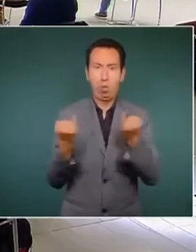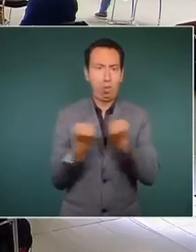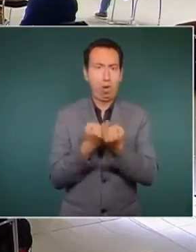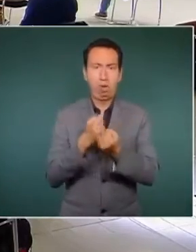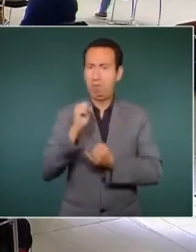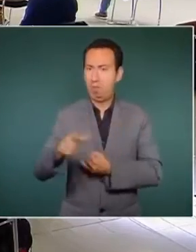noticias